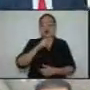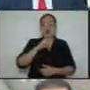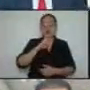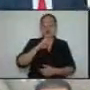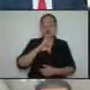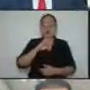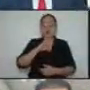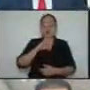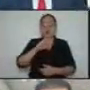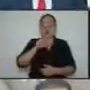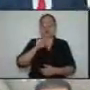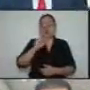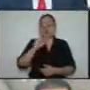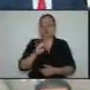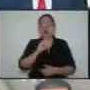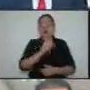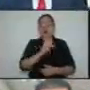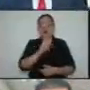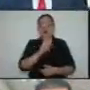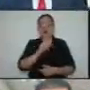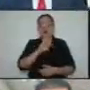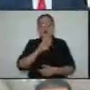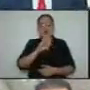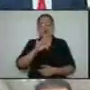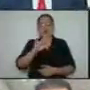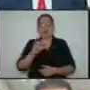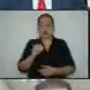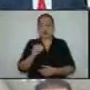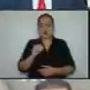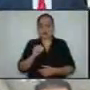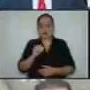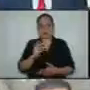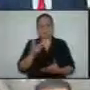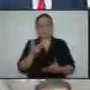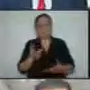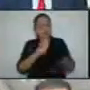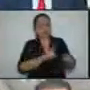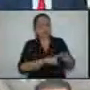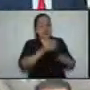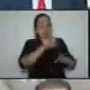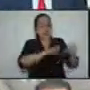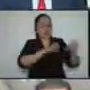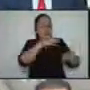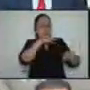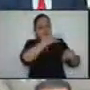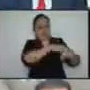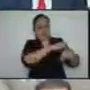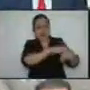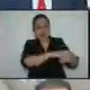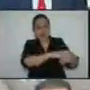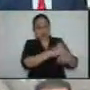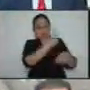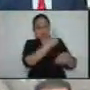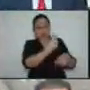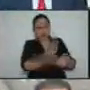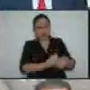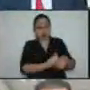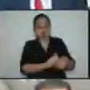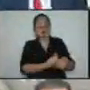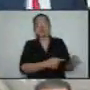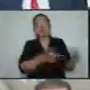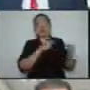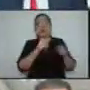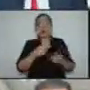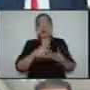productoras puede persistir, pero entiendo que no hay acuerdo, así es que también lo llevaría a un voto en los